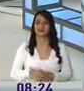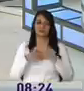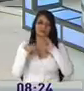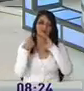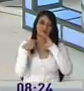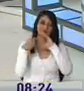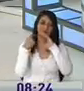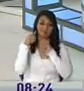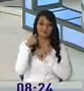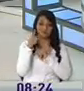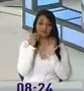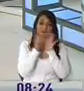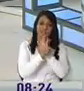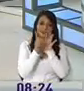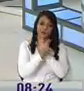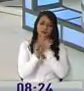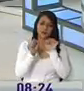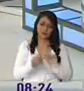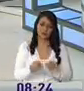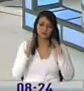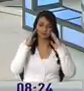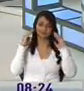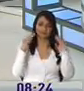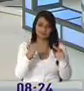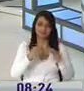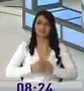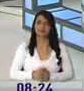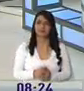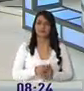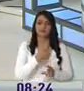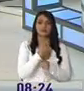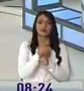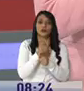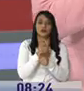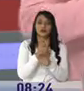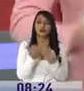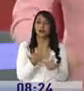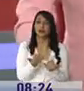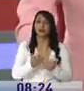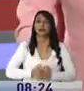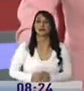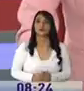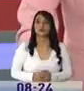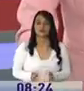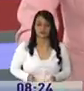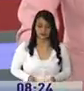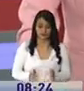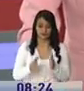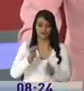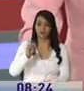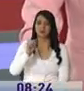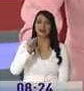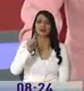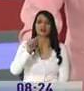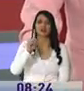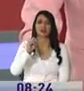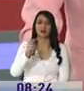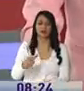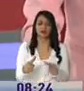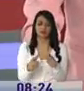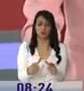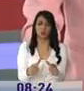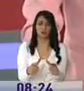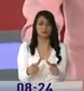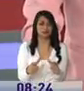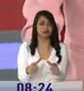amigo televidente y que nosotros estamos dispuestos a atenderle Por eso nos vamos de inmediato en la avenida Maldonado un hueco de grandes proporciones